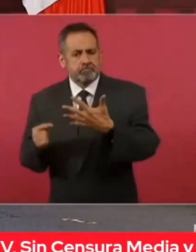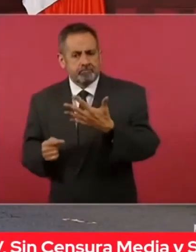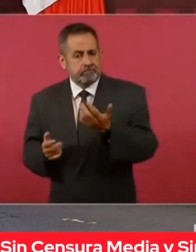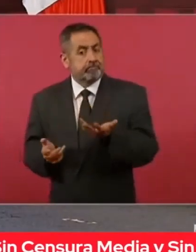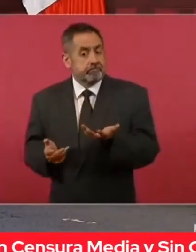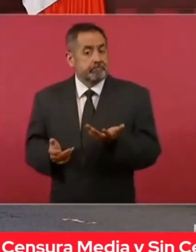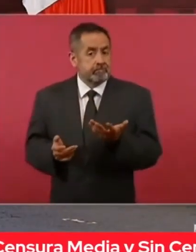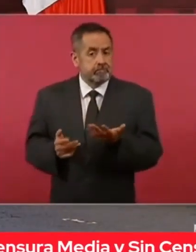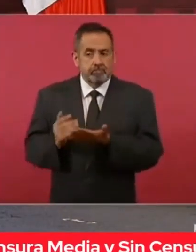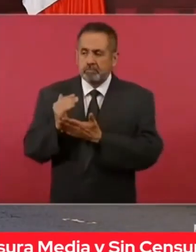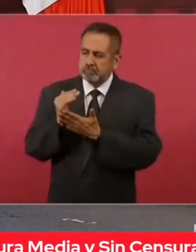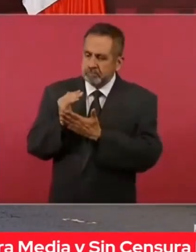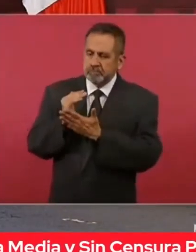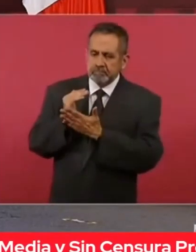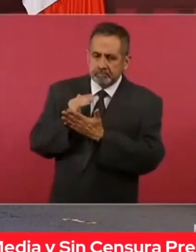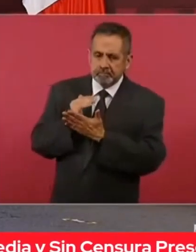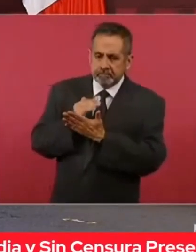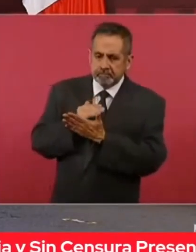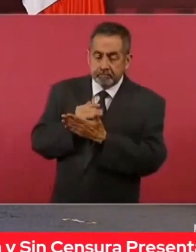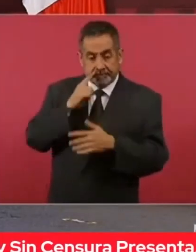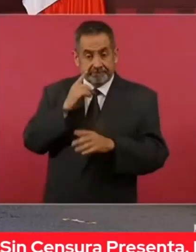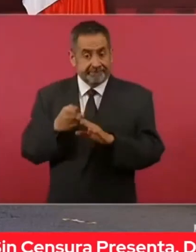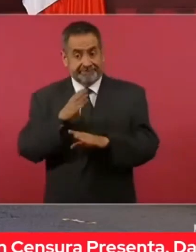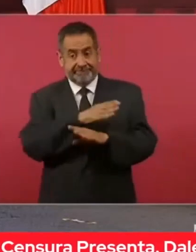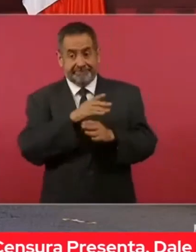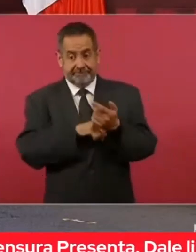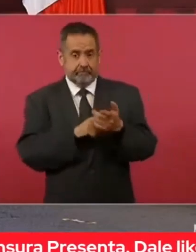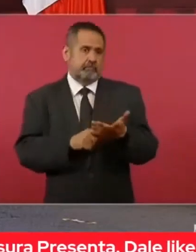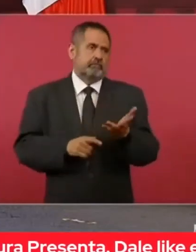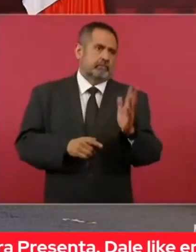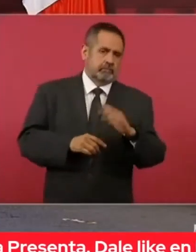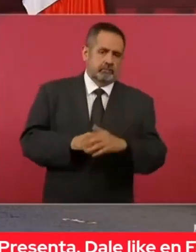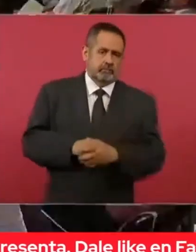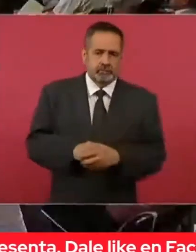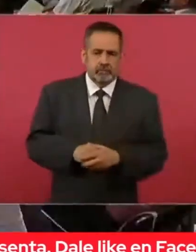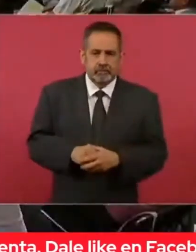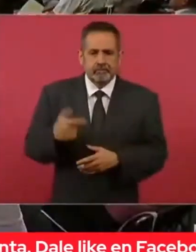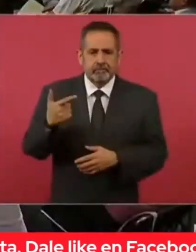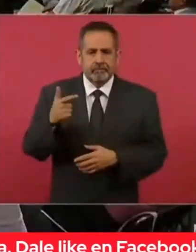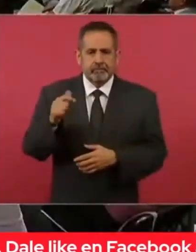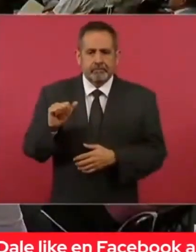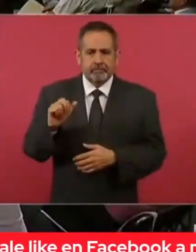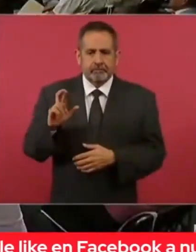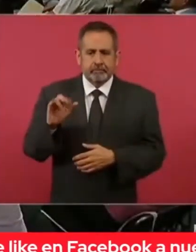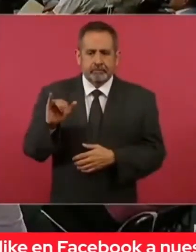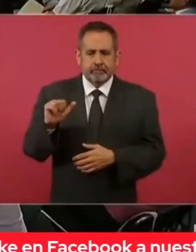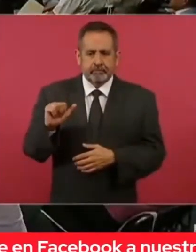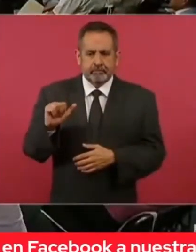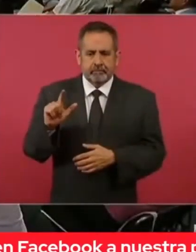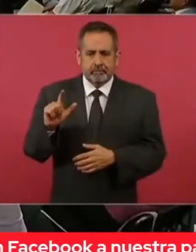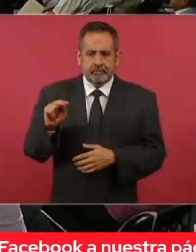que no suceda lo que pasaba aquí de que era García Luna